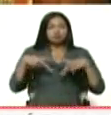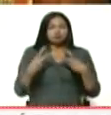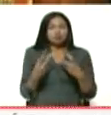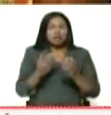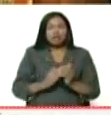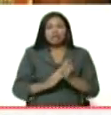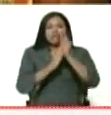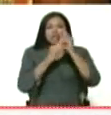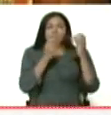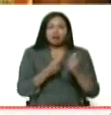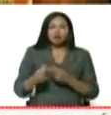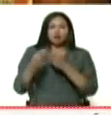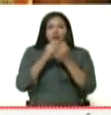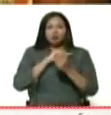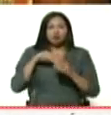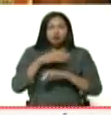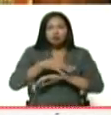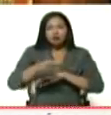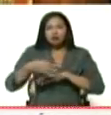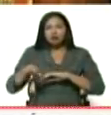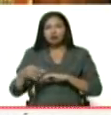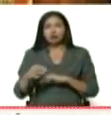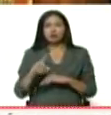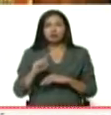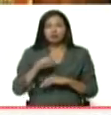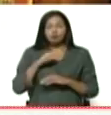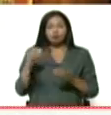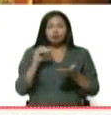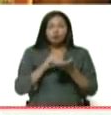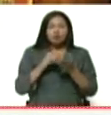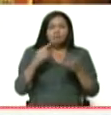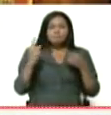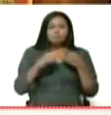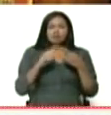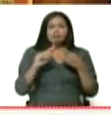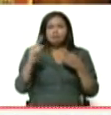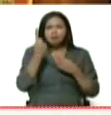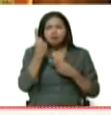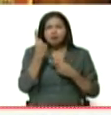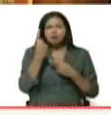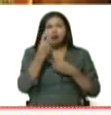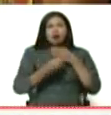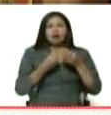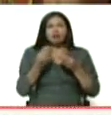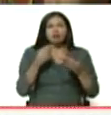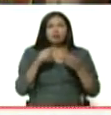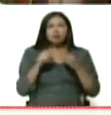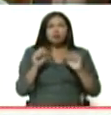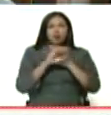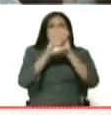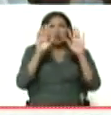líderes económicos de su región. Y lo he puesto como primer punto, punto clave.